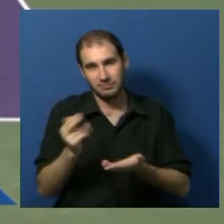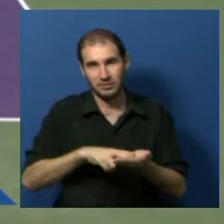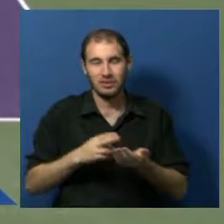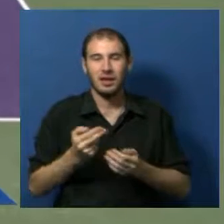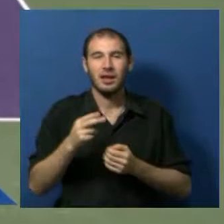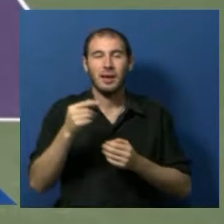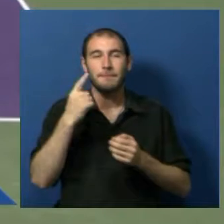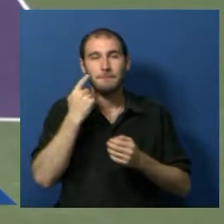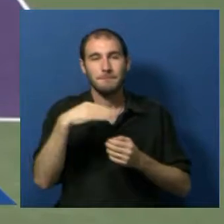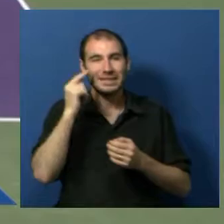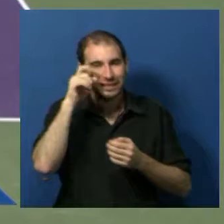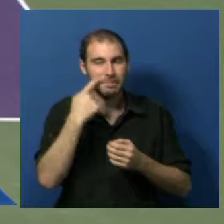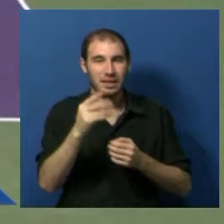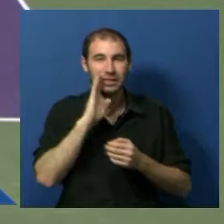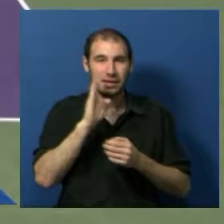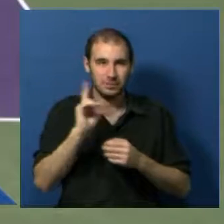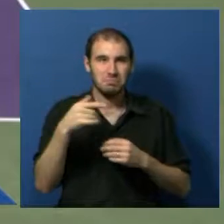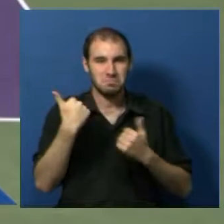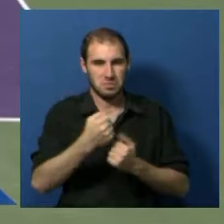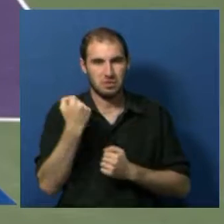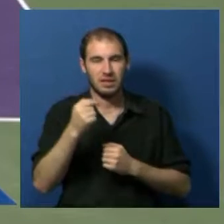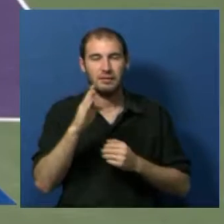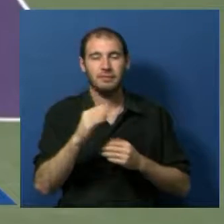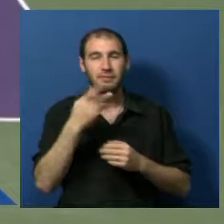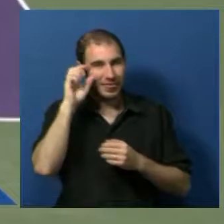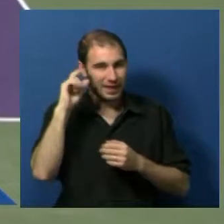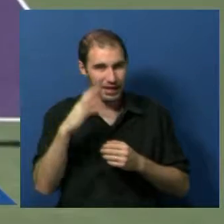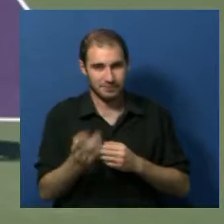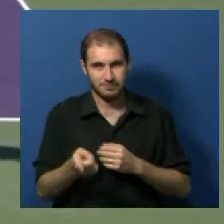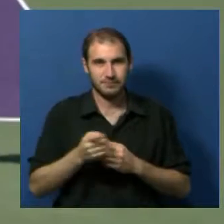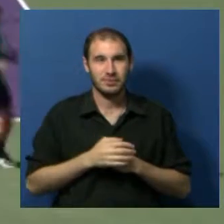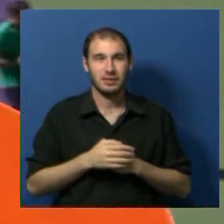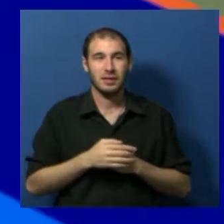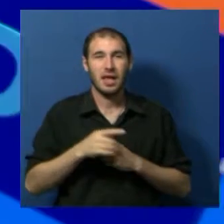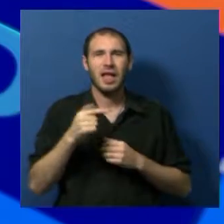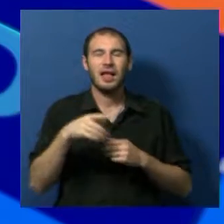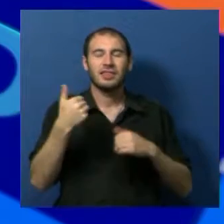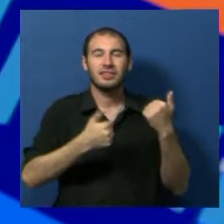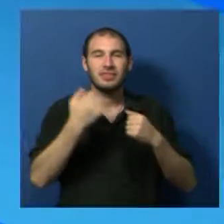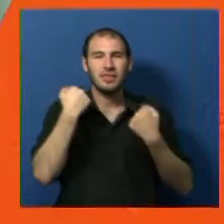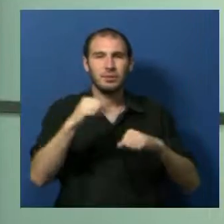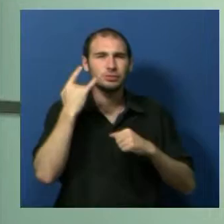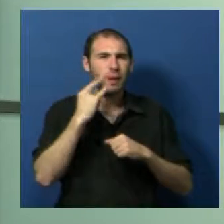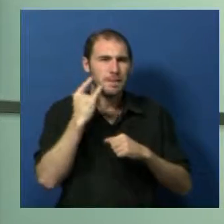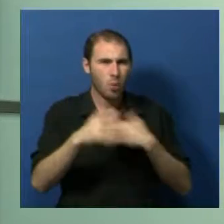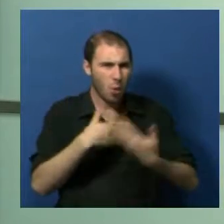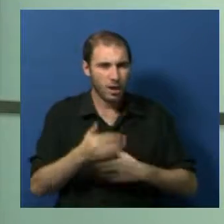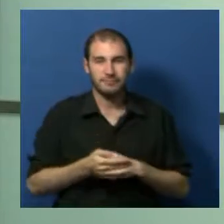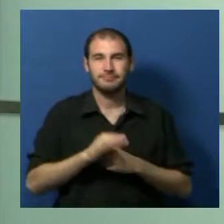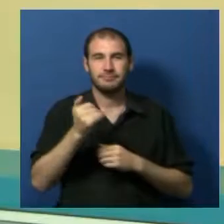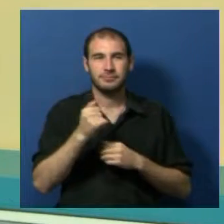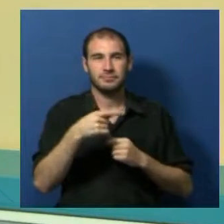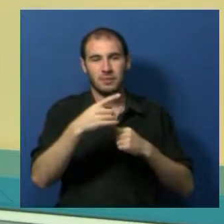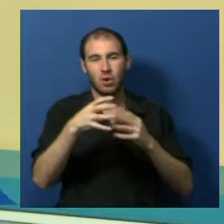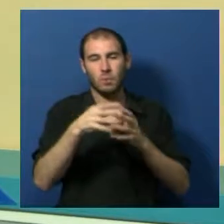este Master 1000 de Miami. Muy bien, gran momento entonces de Federer. Gastón, el Deportivo Maipú jugó este fin de semana, ¿no? Así es, varios de